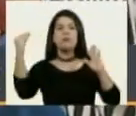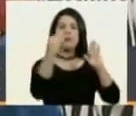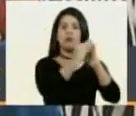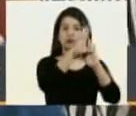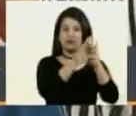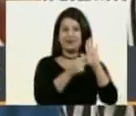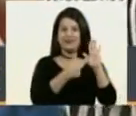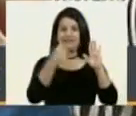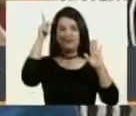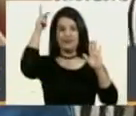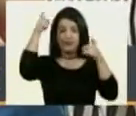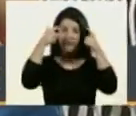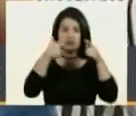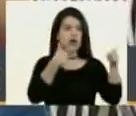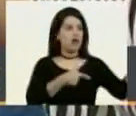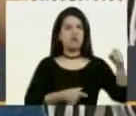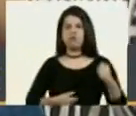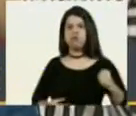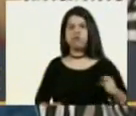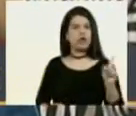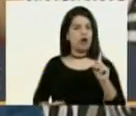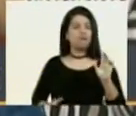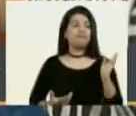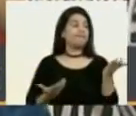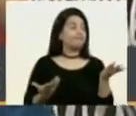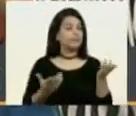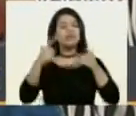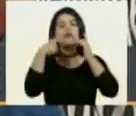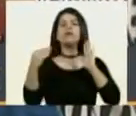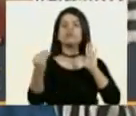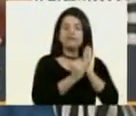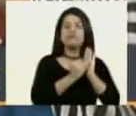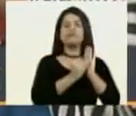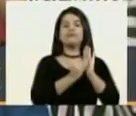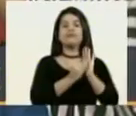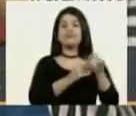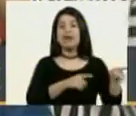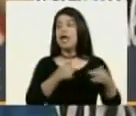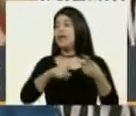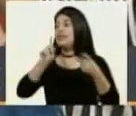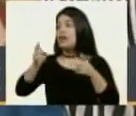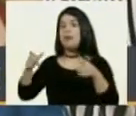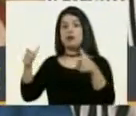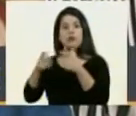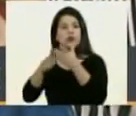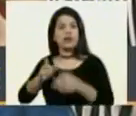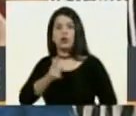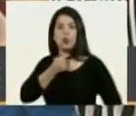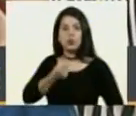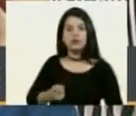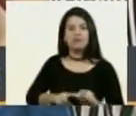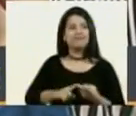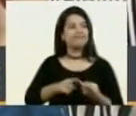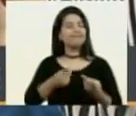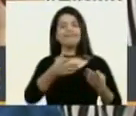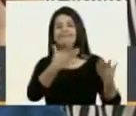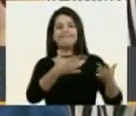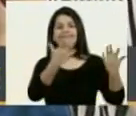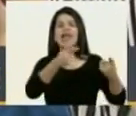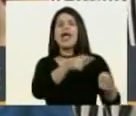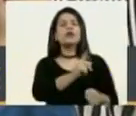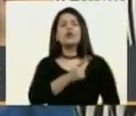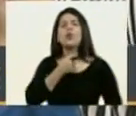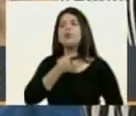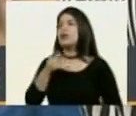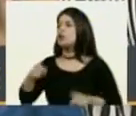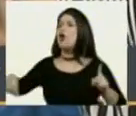ellos no quieren saber nada de los estudiantes a menos que sean utilizados como carne de cañón para alimentar sus juegos y su maldad. Son los sectores que ellos no quieren que